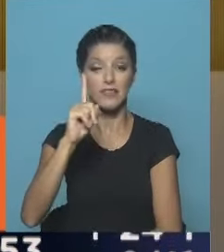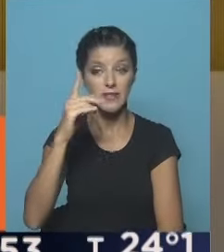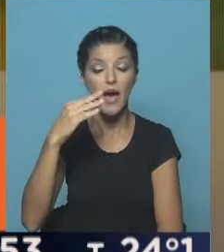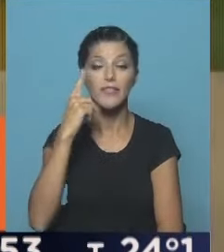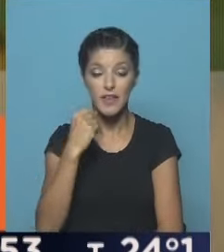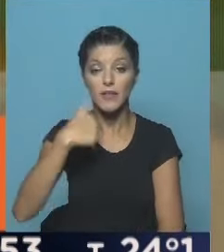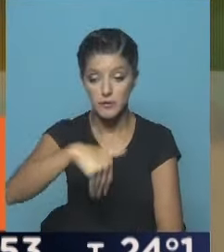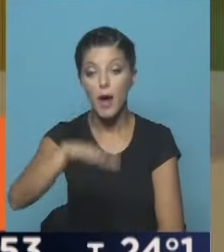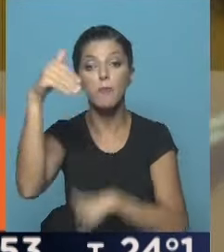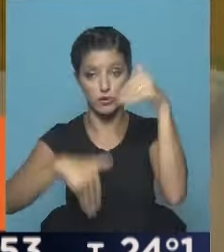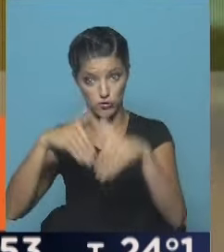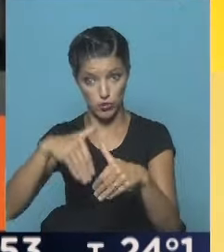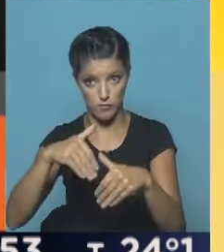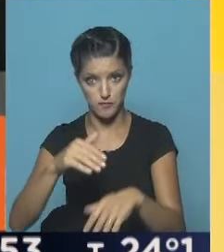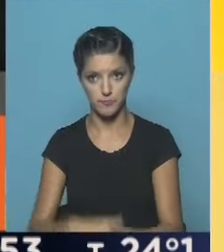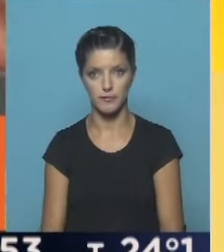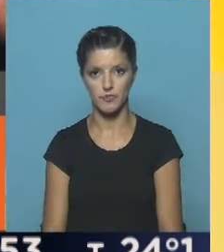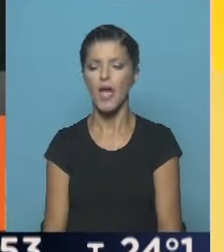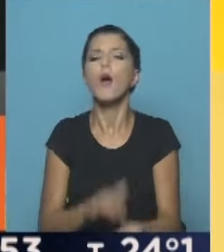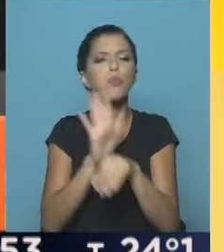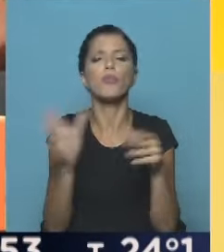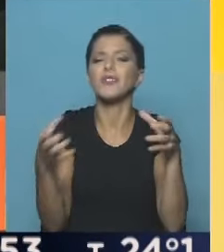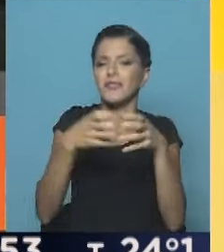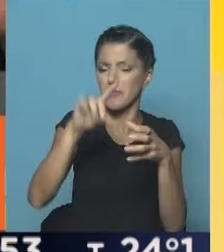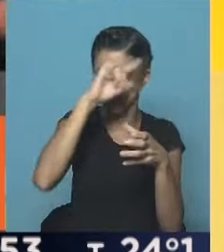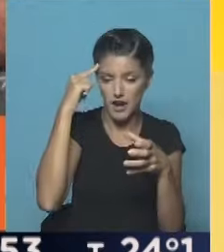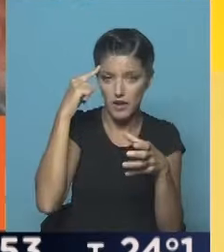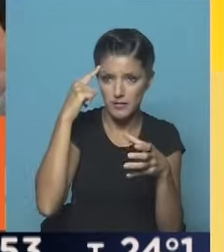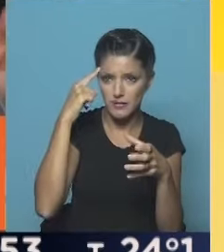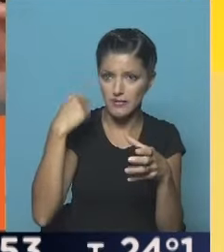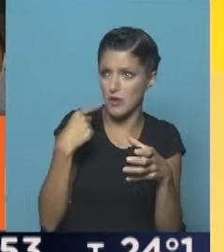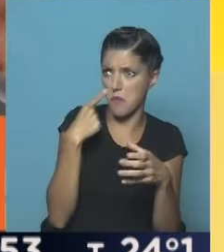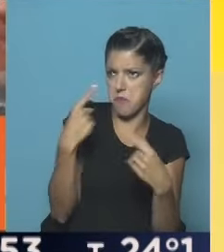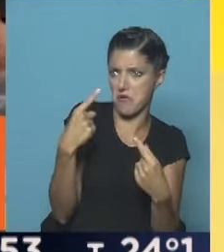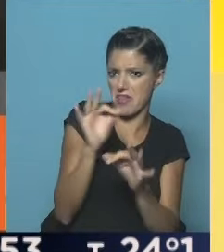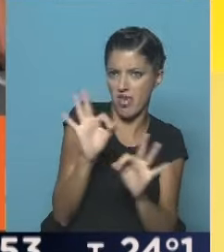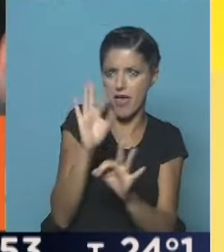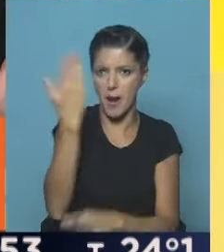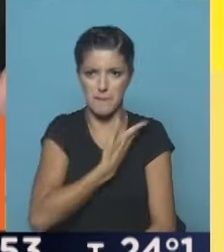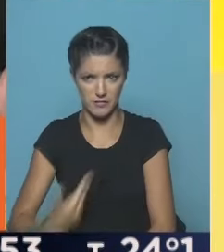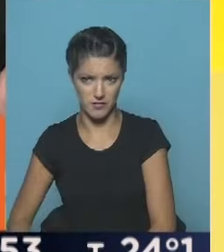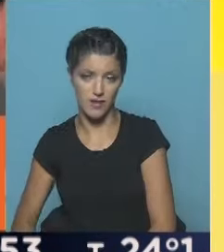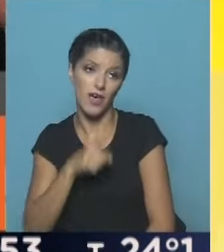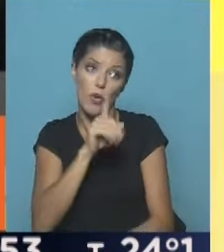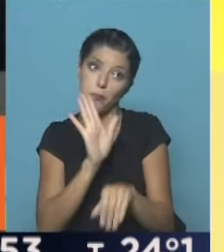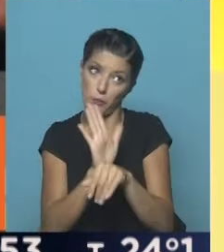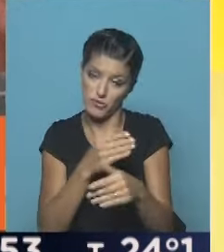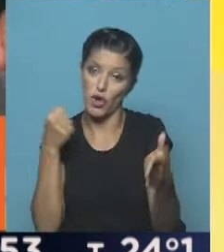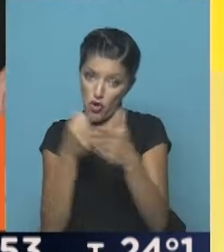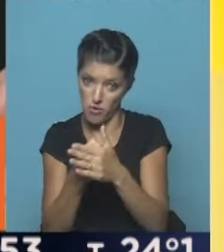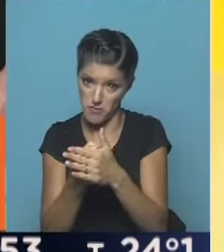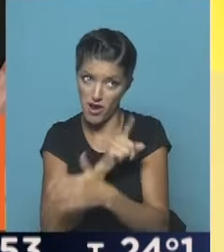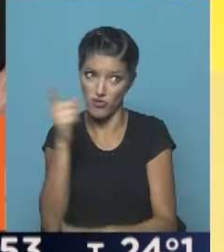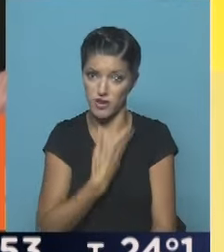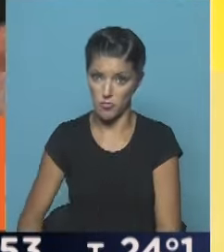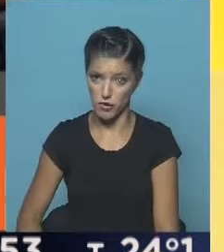nuevo presidente. Es decir, la Asamblea Nacional desconoció al presidente de la Nación. Había que estar muy distraído para no llamarlo a esto un intento de golpe de Estado. Sin embargo, no se